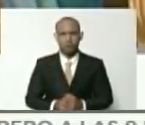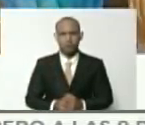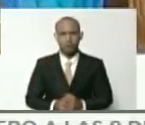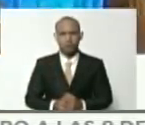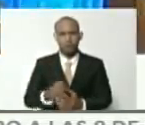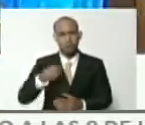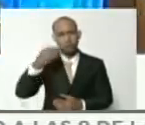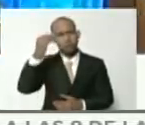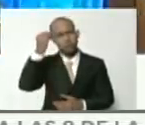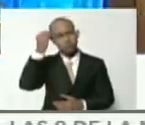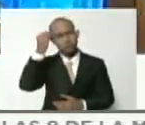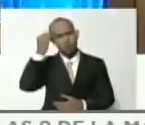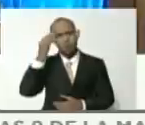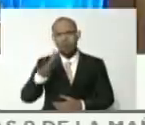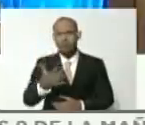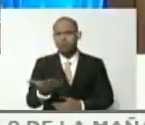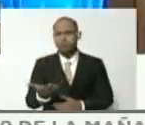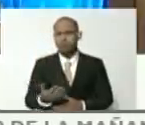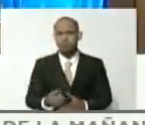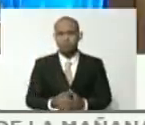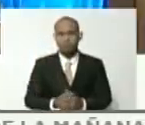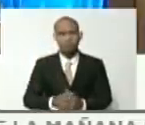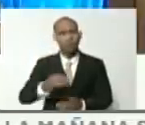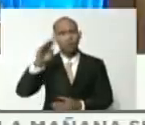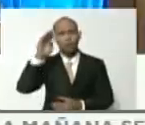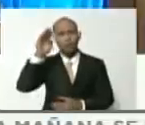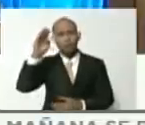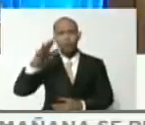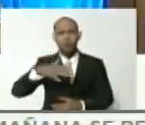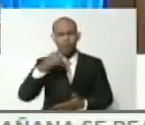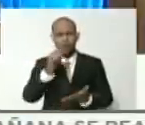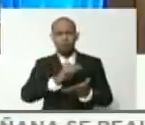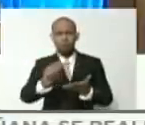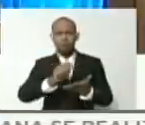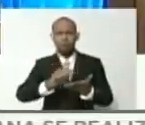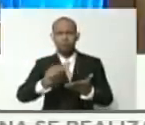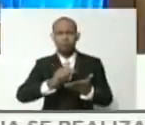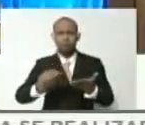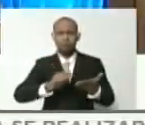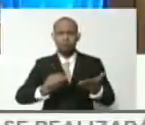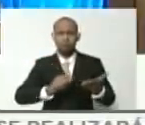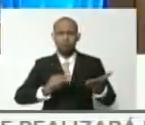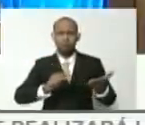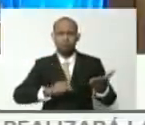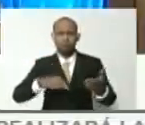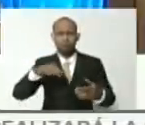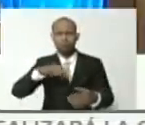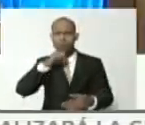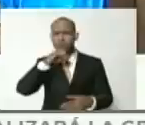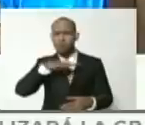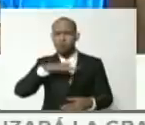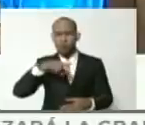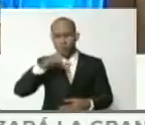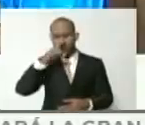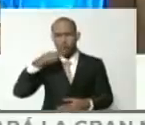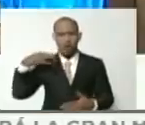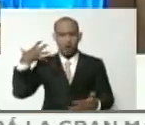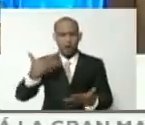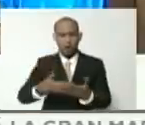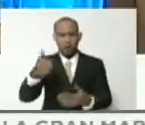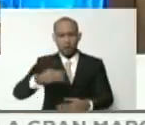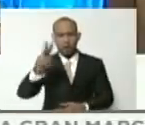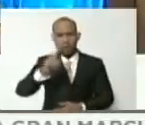Me imagino que hacia el futuro usted podrá escribir un buen libro sobre estos años para que lo entienda la humanidad.